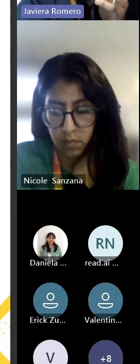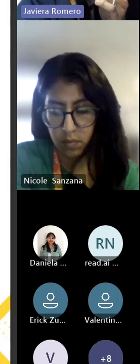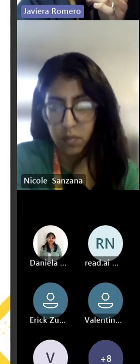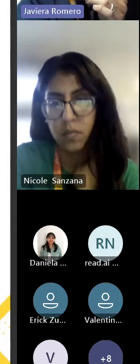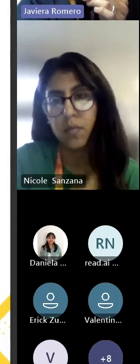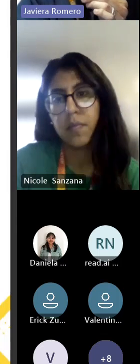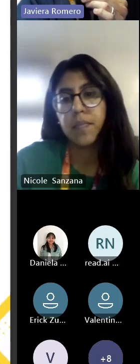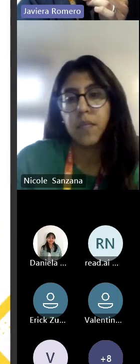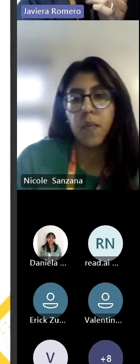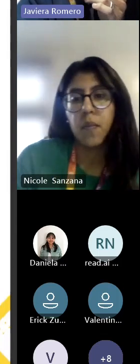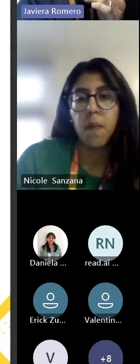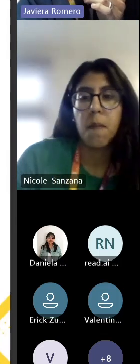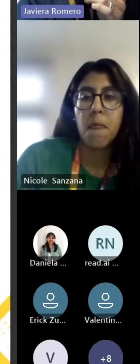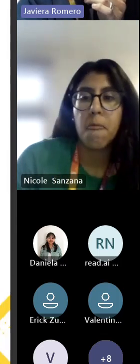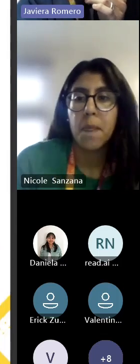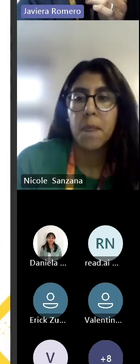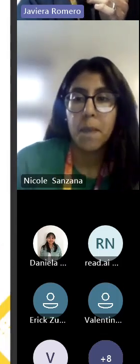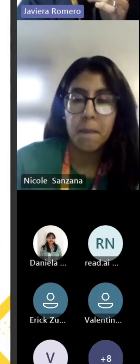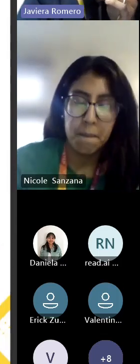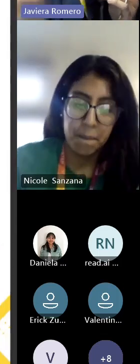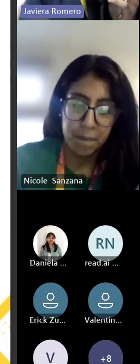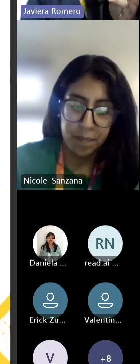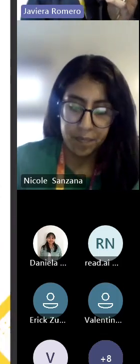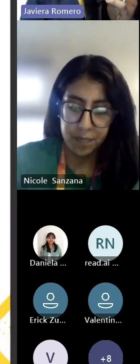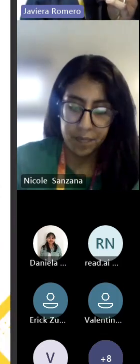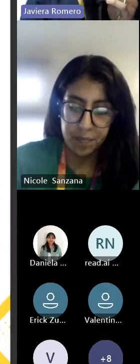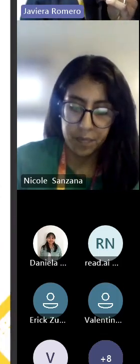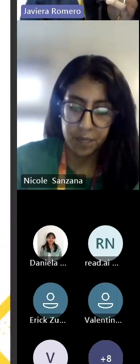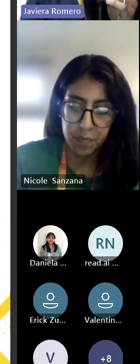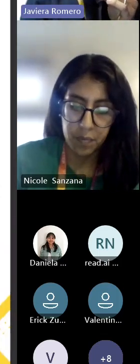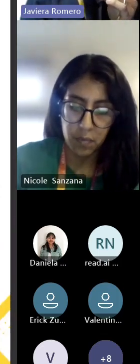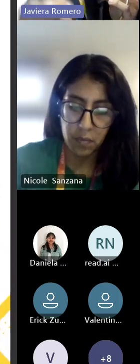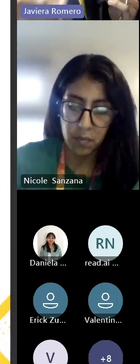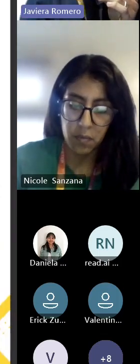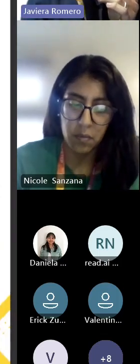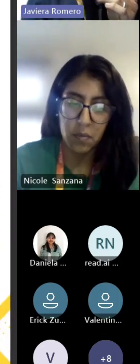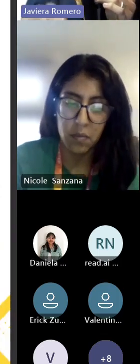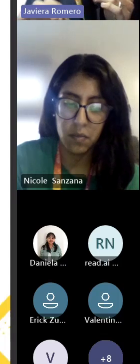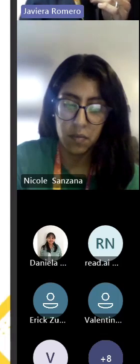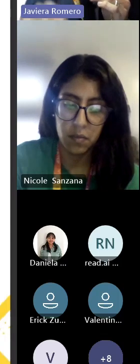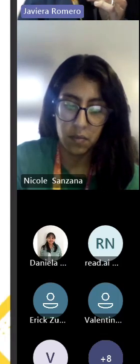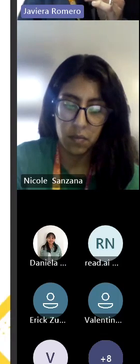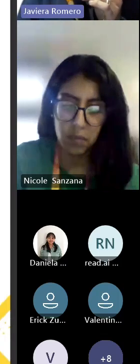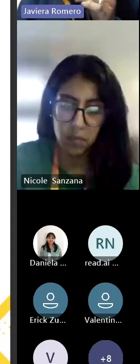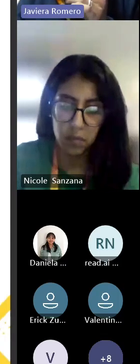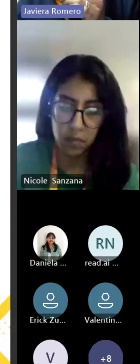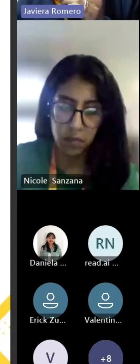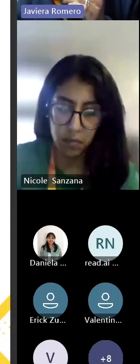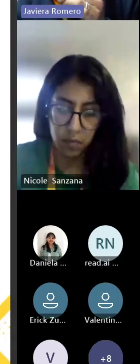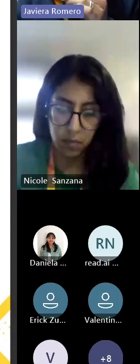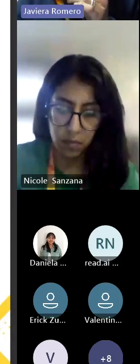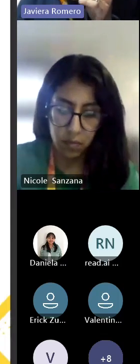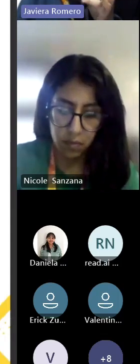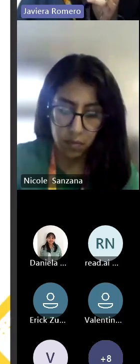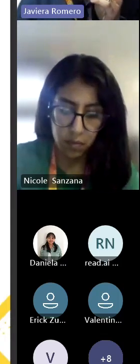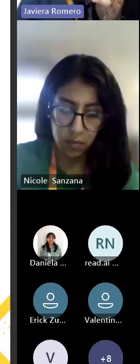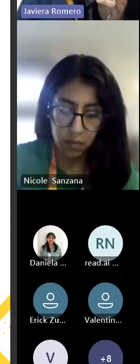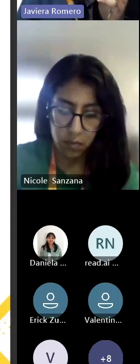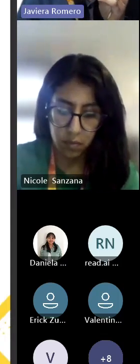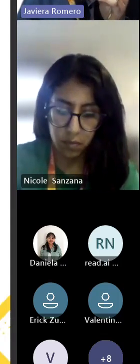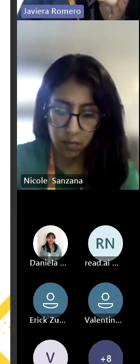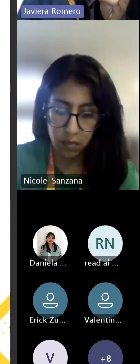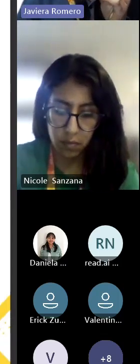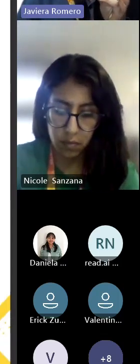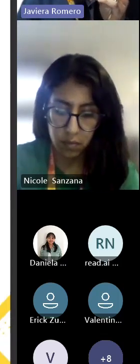estamentos de la comunidad educativa. Por tanto, el plan de convivencia debería propiciar un ambiente escolar en el que todos se sientan